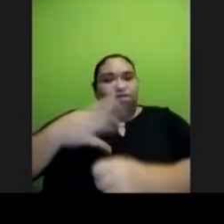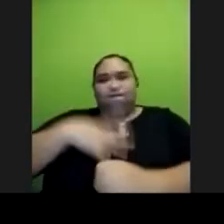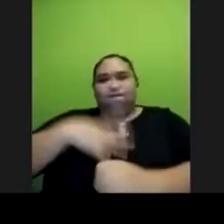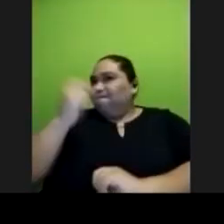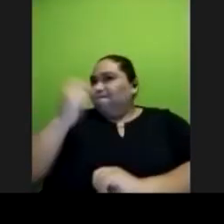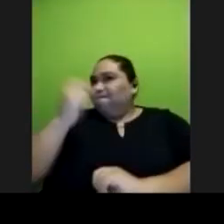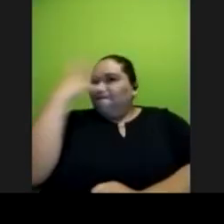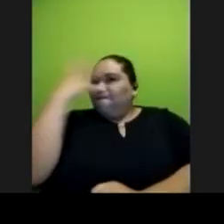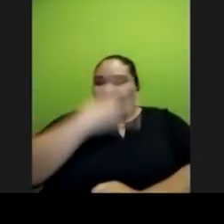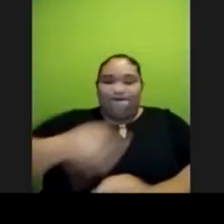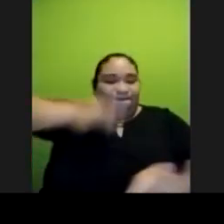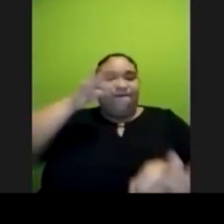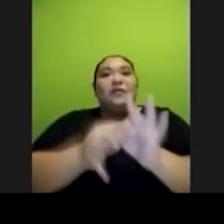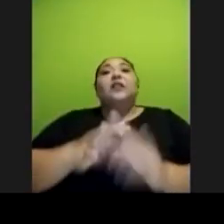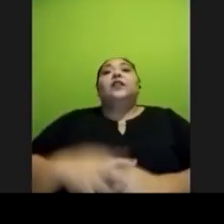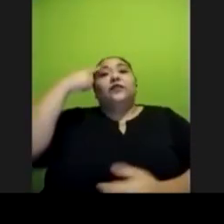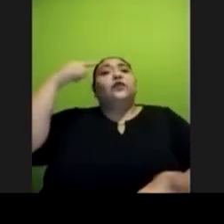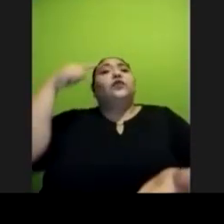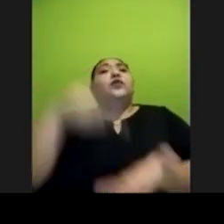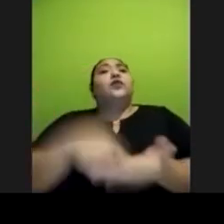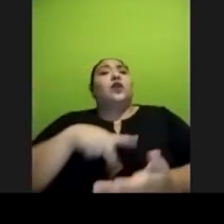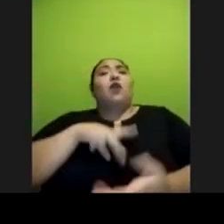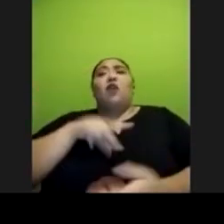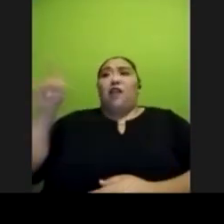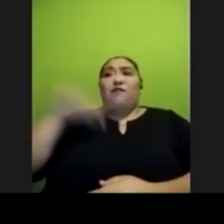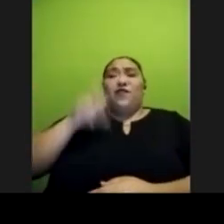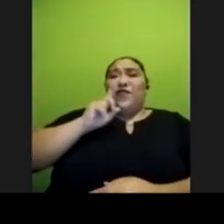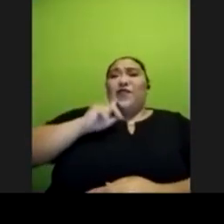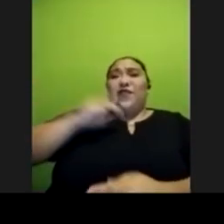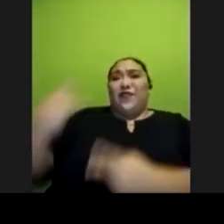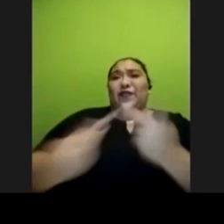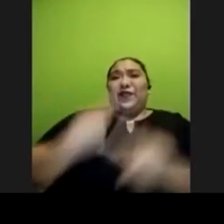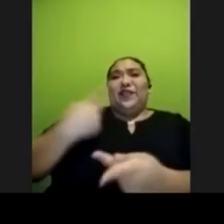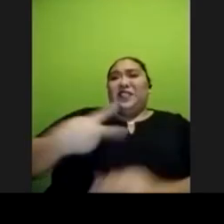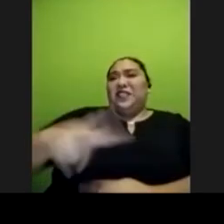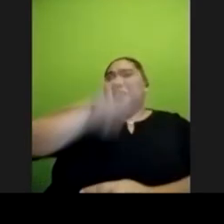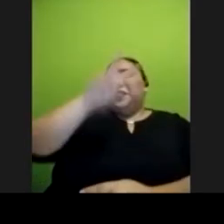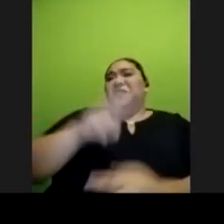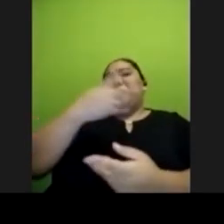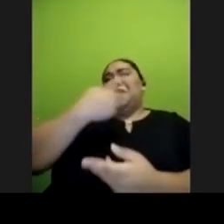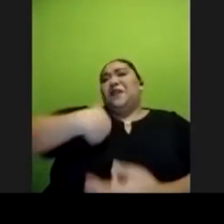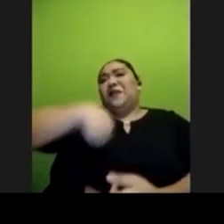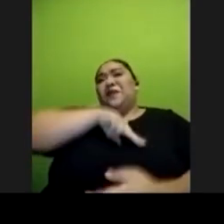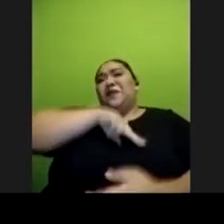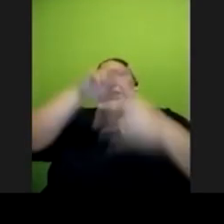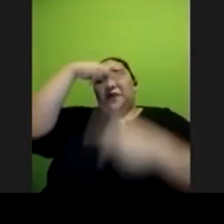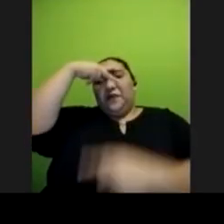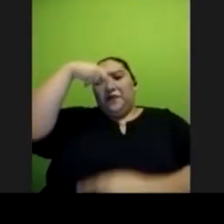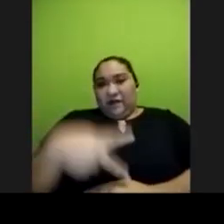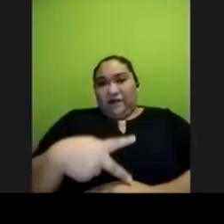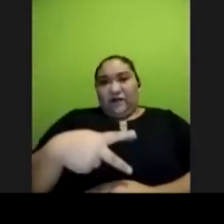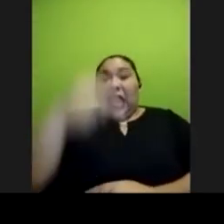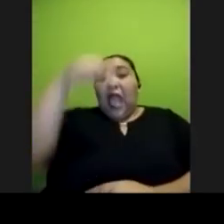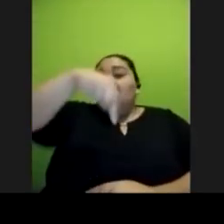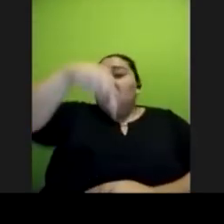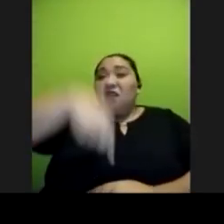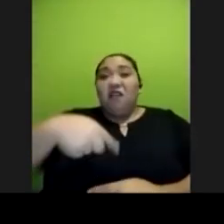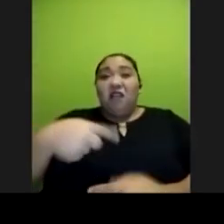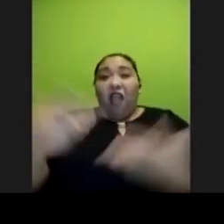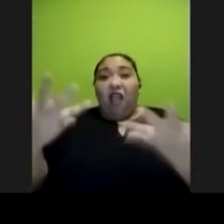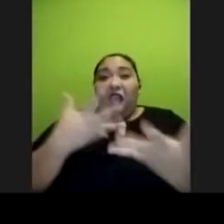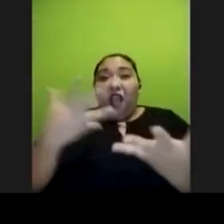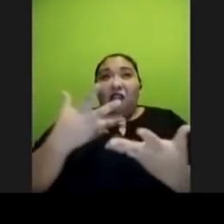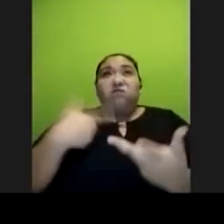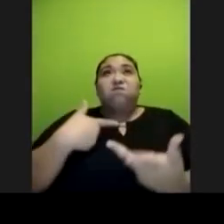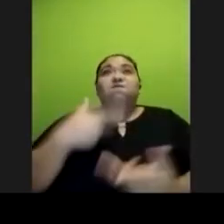es como la realidad de nuestro país. O sea, México tiene un marco normativo impresionante. Realmente todas